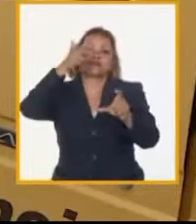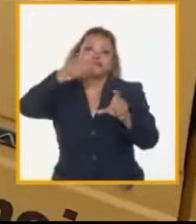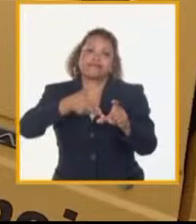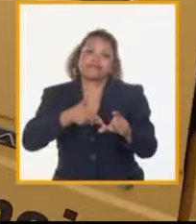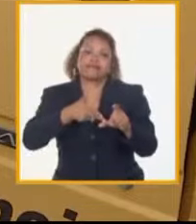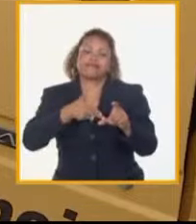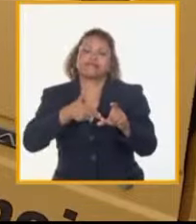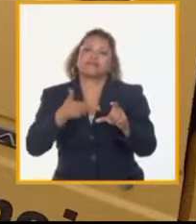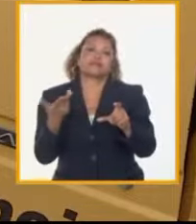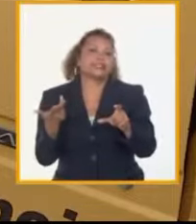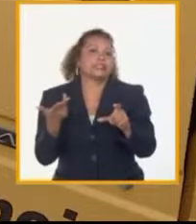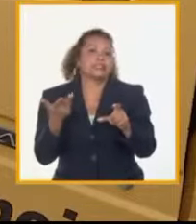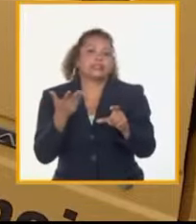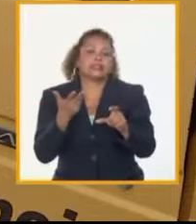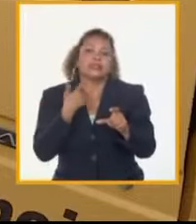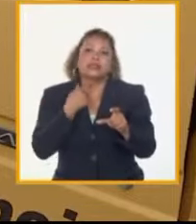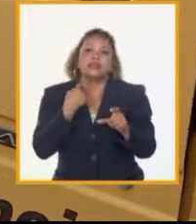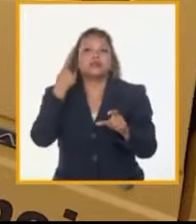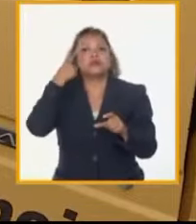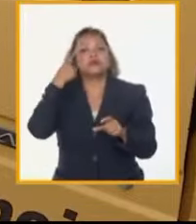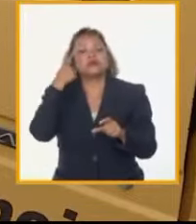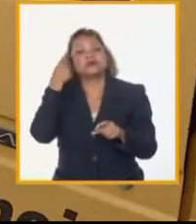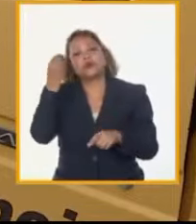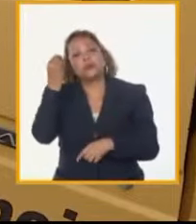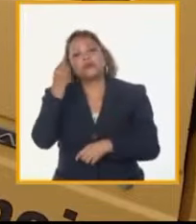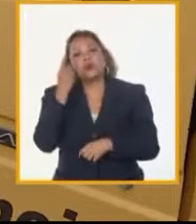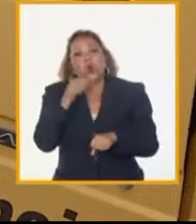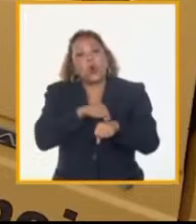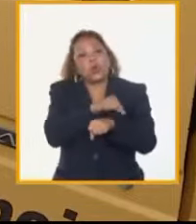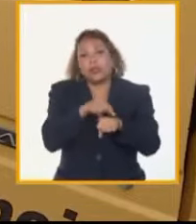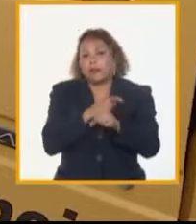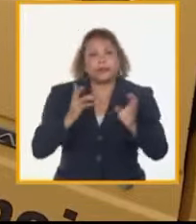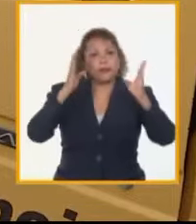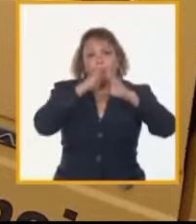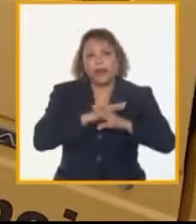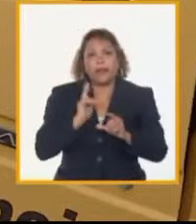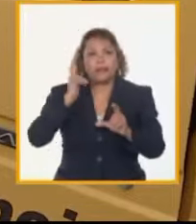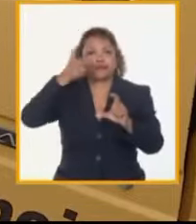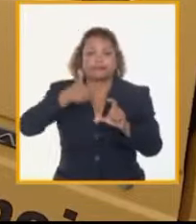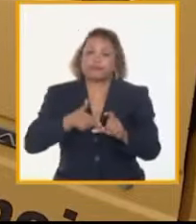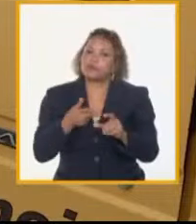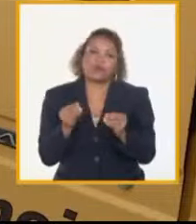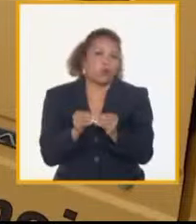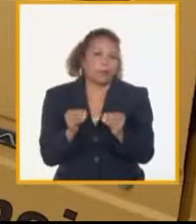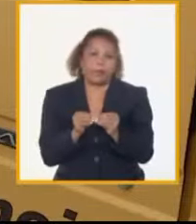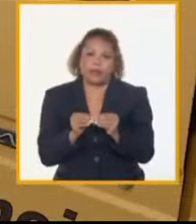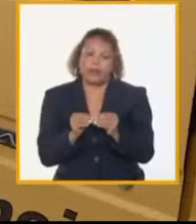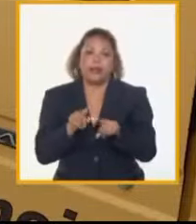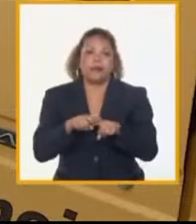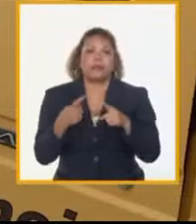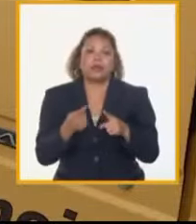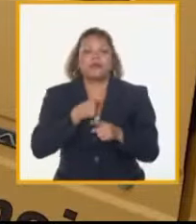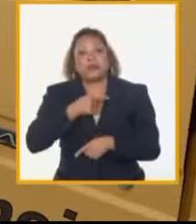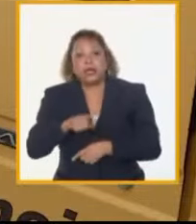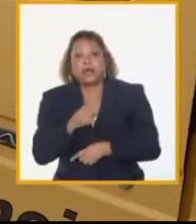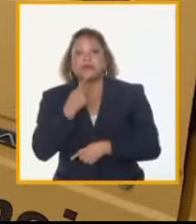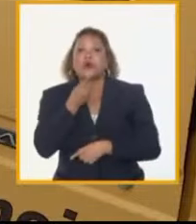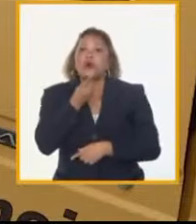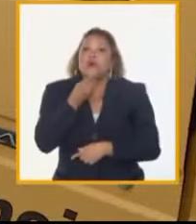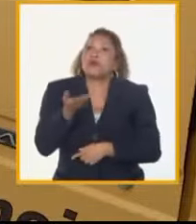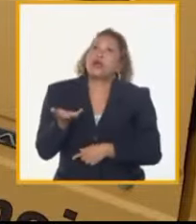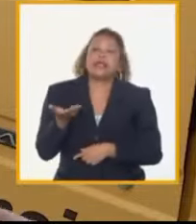yo? Que no tienen un horario para habilitar. No debería ser, porque pueden poner